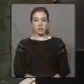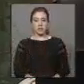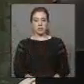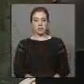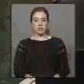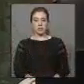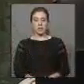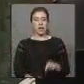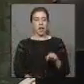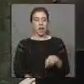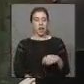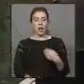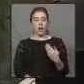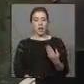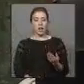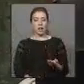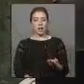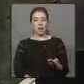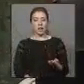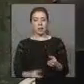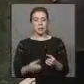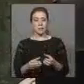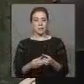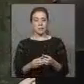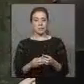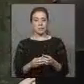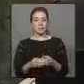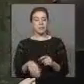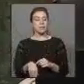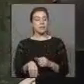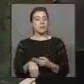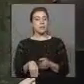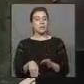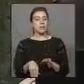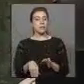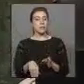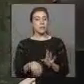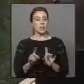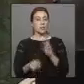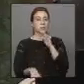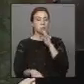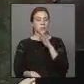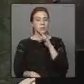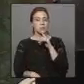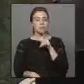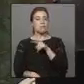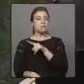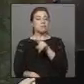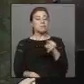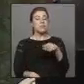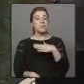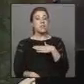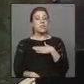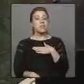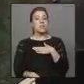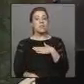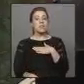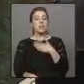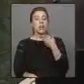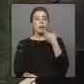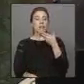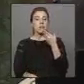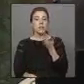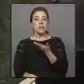A continuación, a la bancada socialista le quedan todavía algunos minutos. No sé si alguno de los diputados